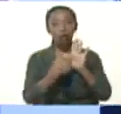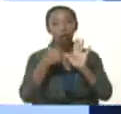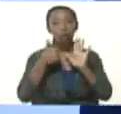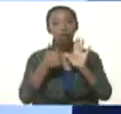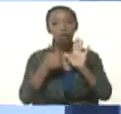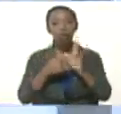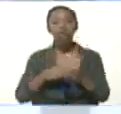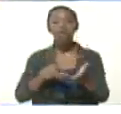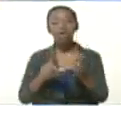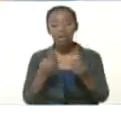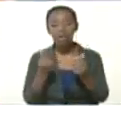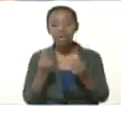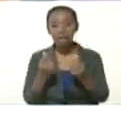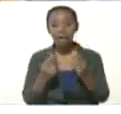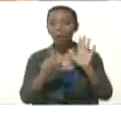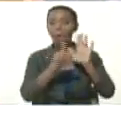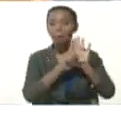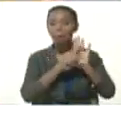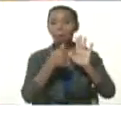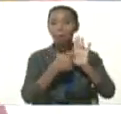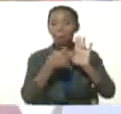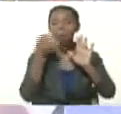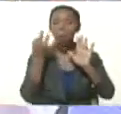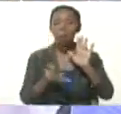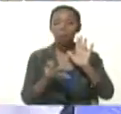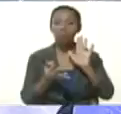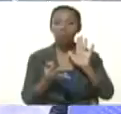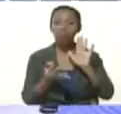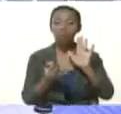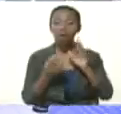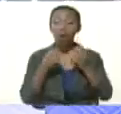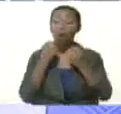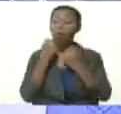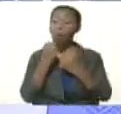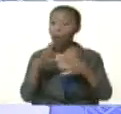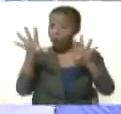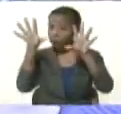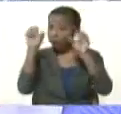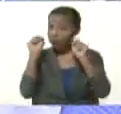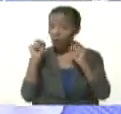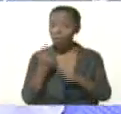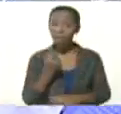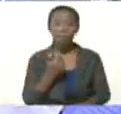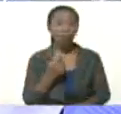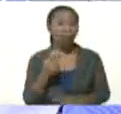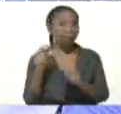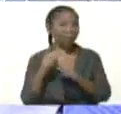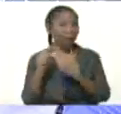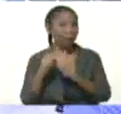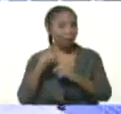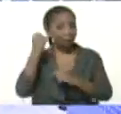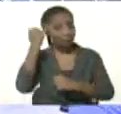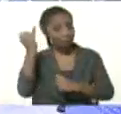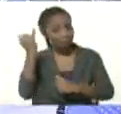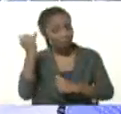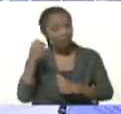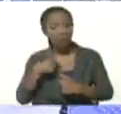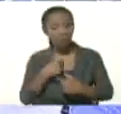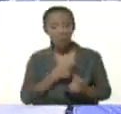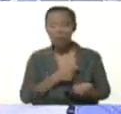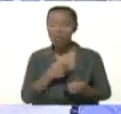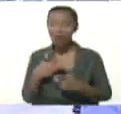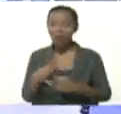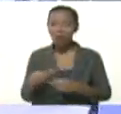dinero legal. Ah, a buen entendedor, pocas palabras. Me gusta esta idea, me la llevo.